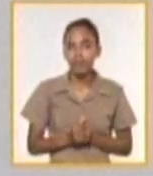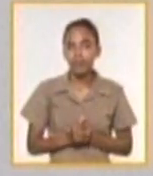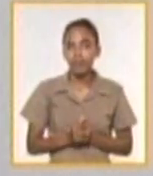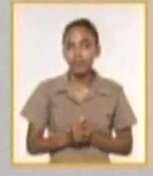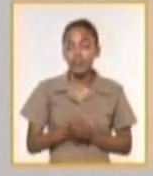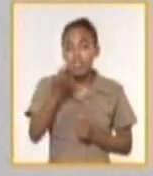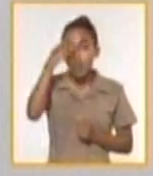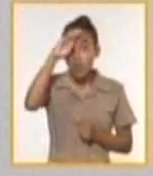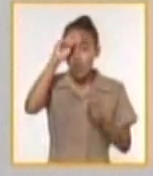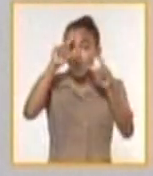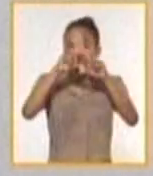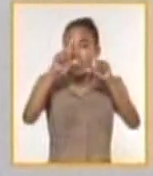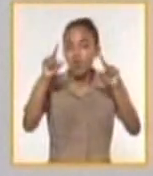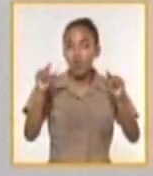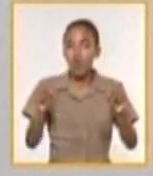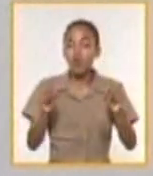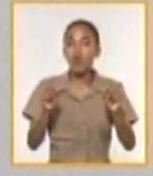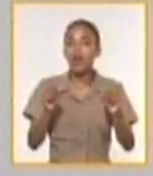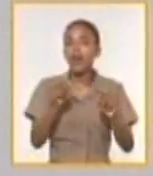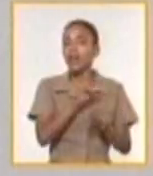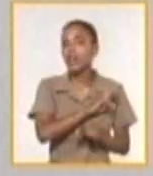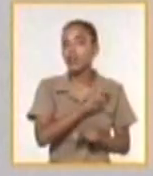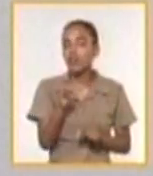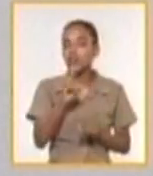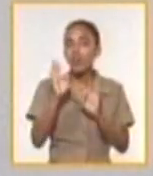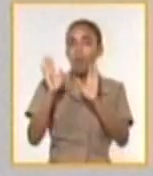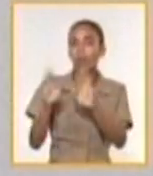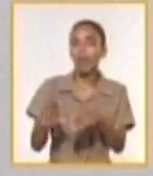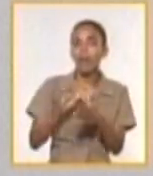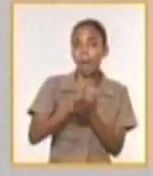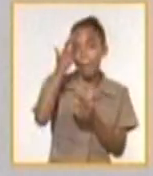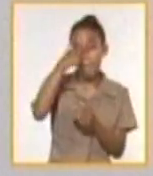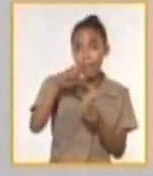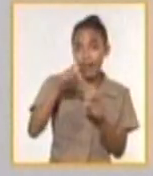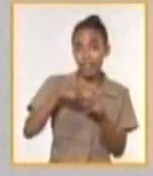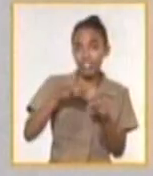Cuba la revolución estaba dejando el marxismo para